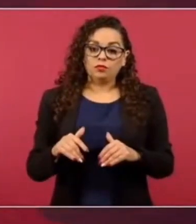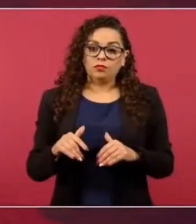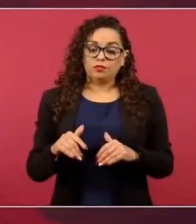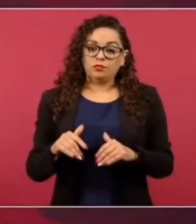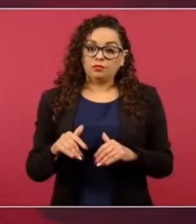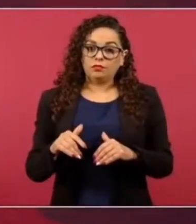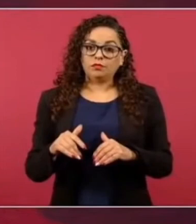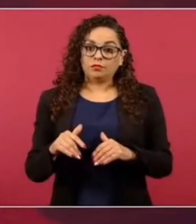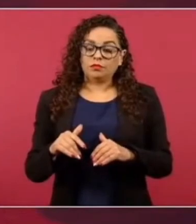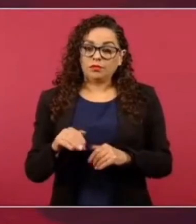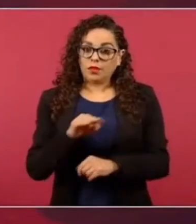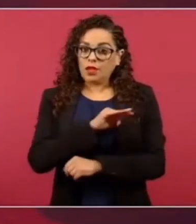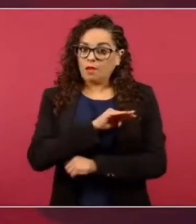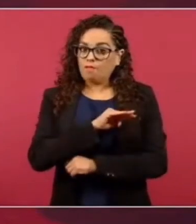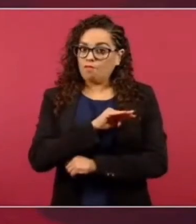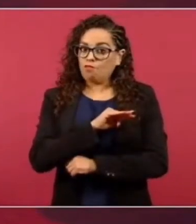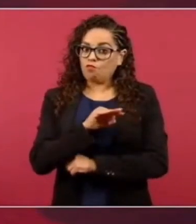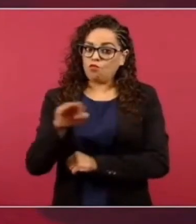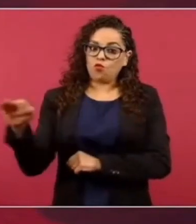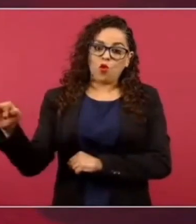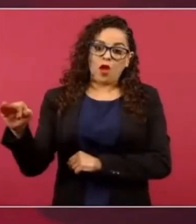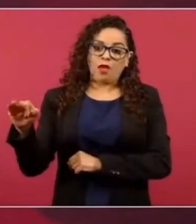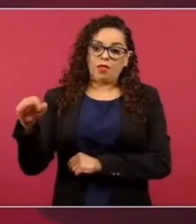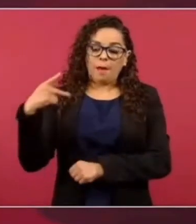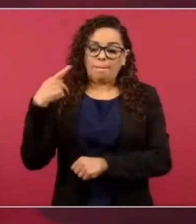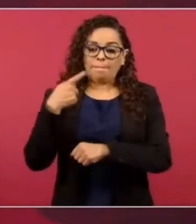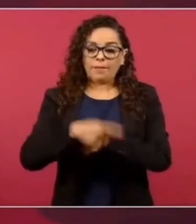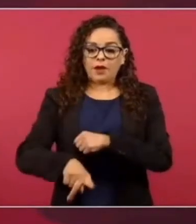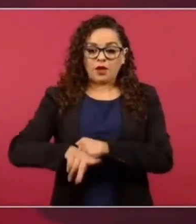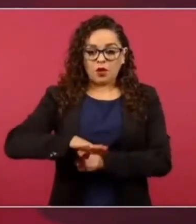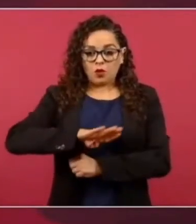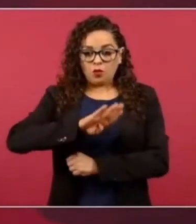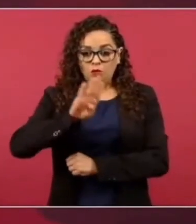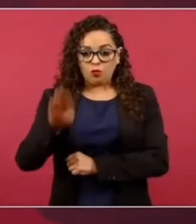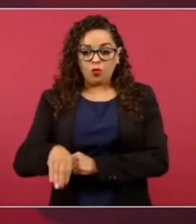arriesgar la libertad y hasta la vida